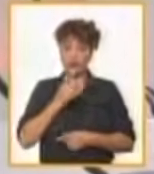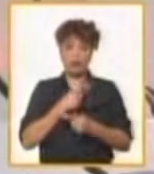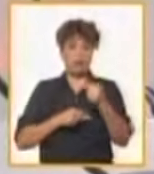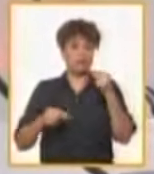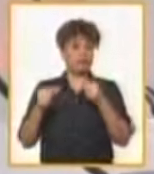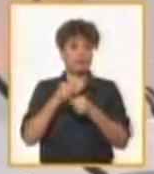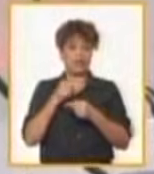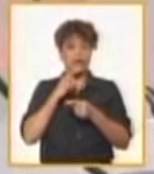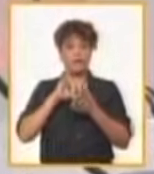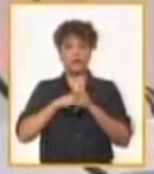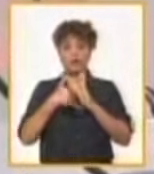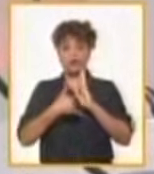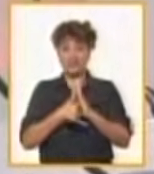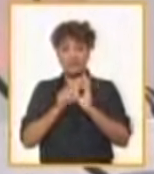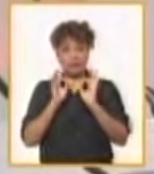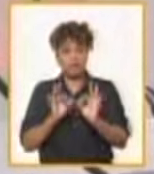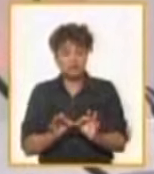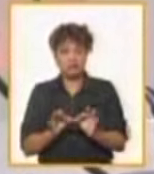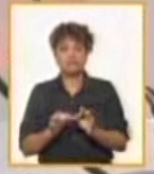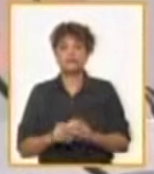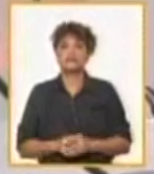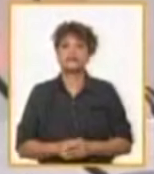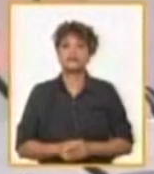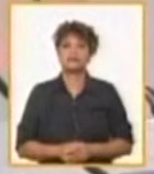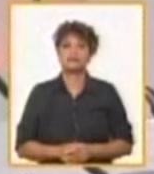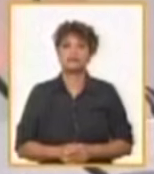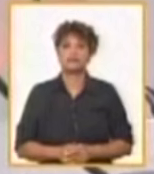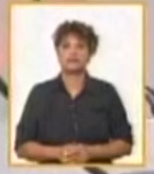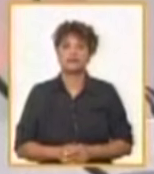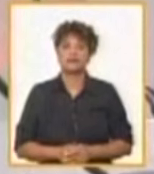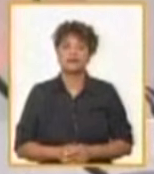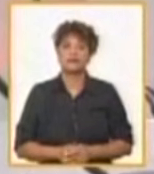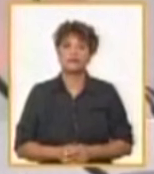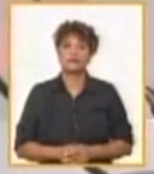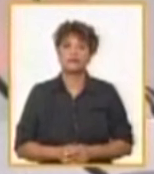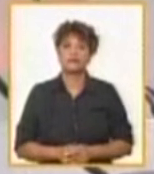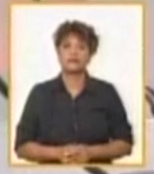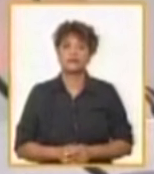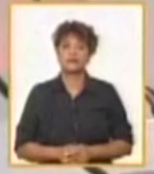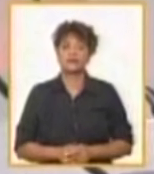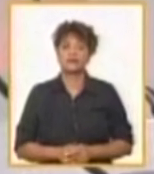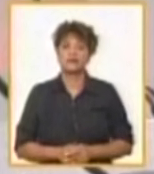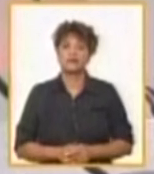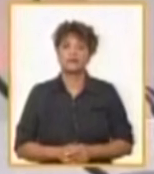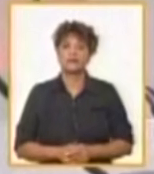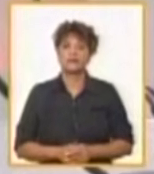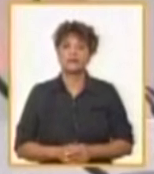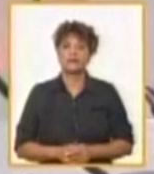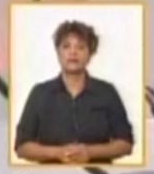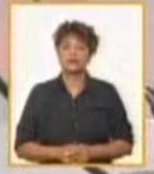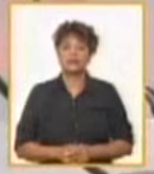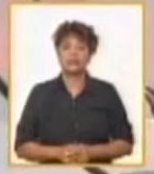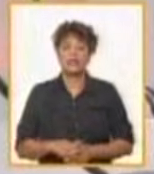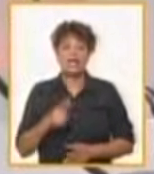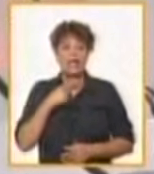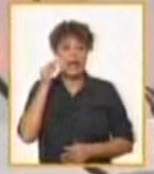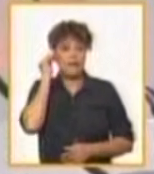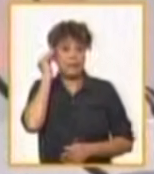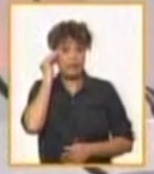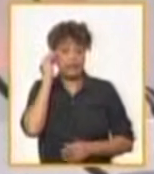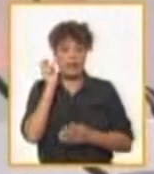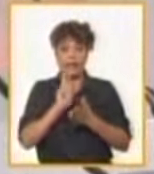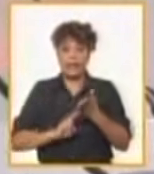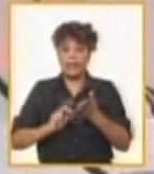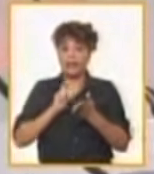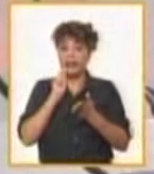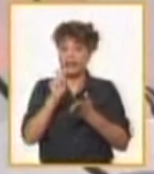ese proyecto verdaderamente emancipador. No solo era que ser cultos era el único modo de ser libre, ser cultos para la Cuba revolucionaria era